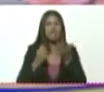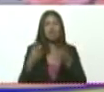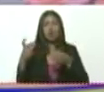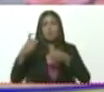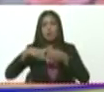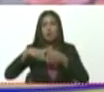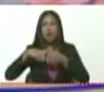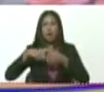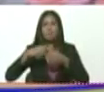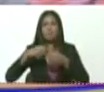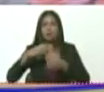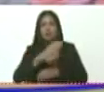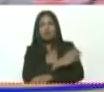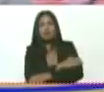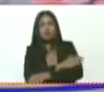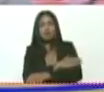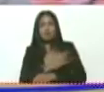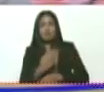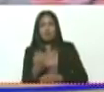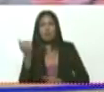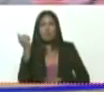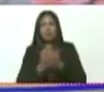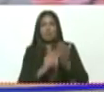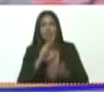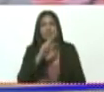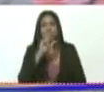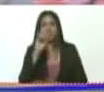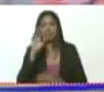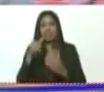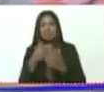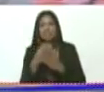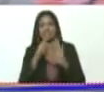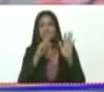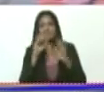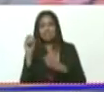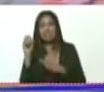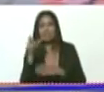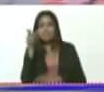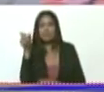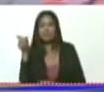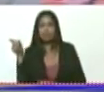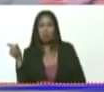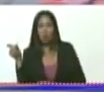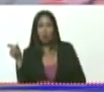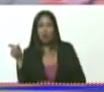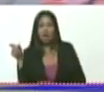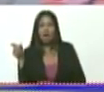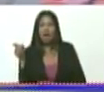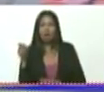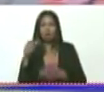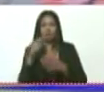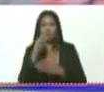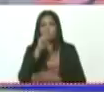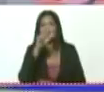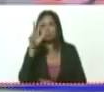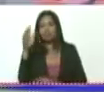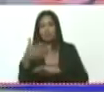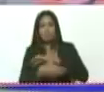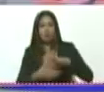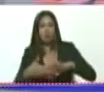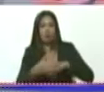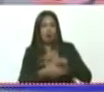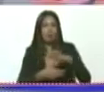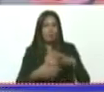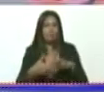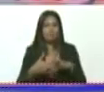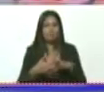a filas de oposición, de matar 30, 50, 60 militantes de los colectivos del 23 de enero.